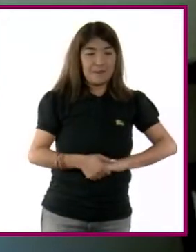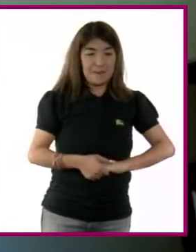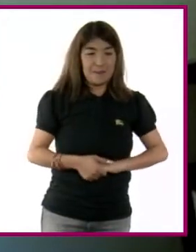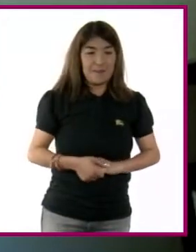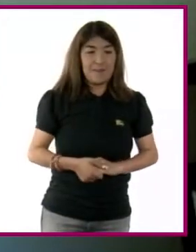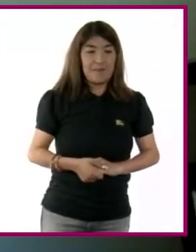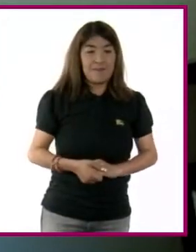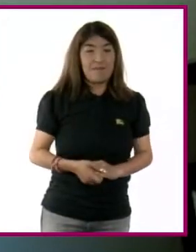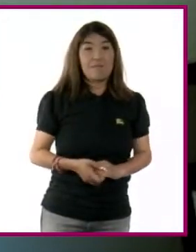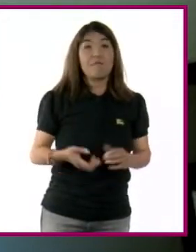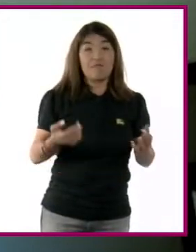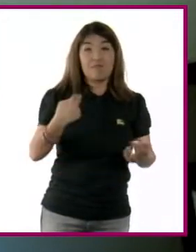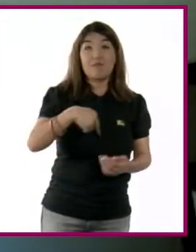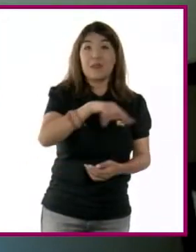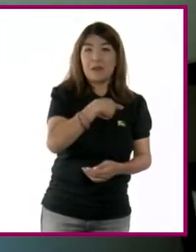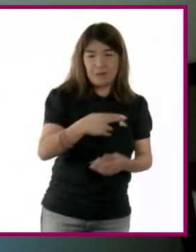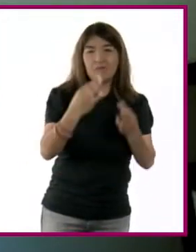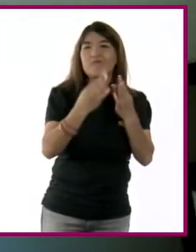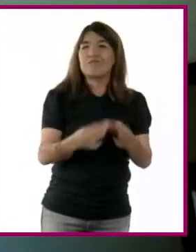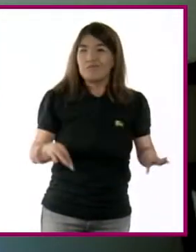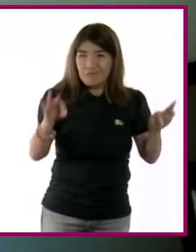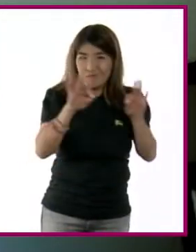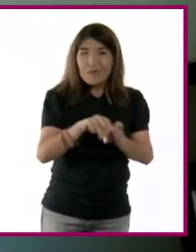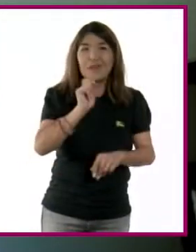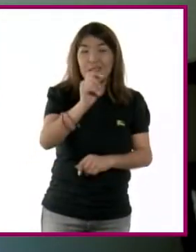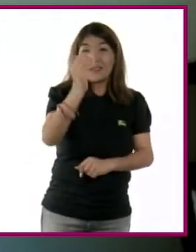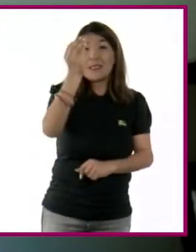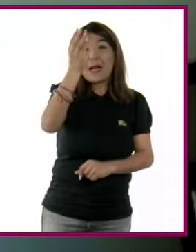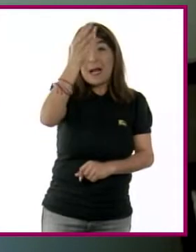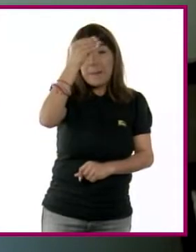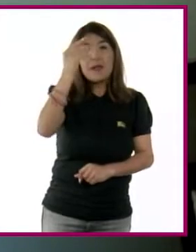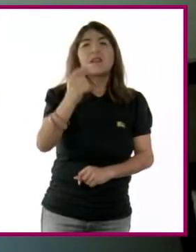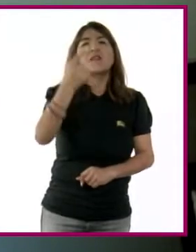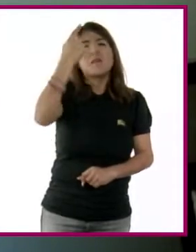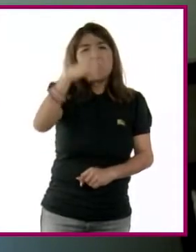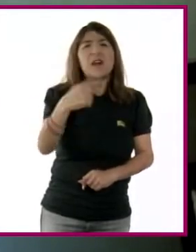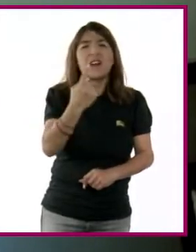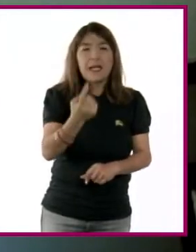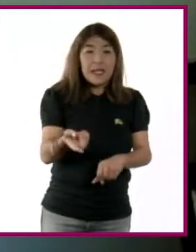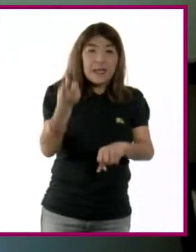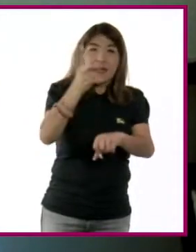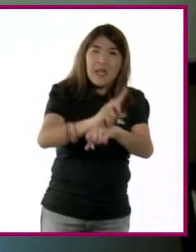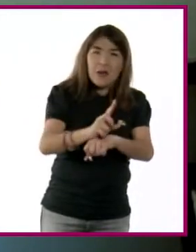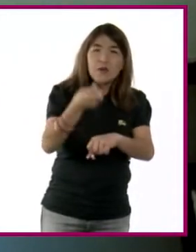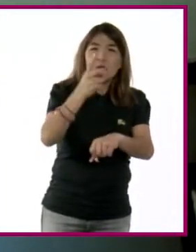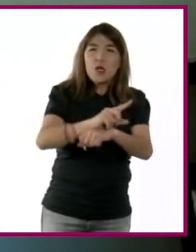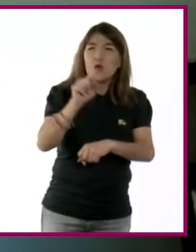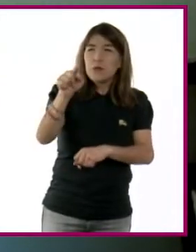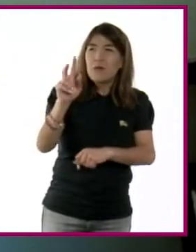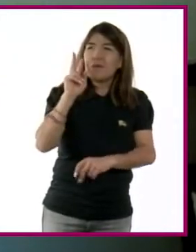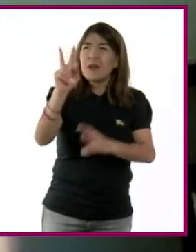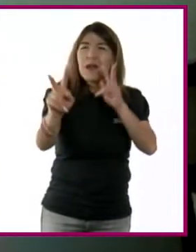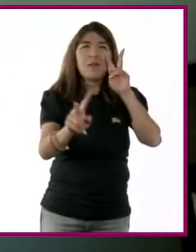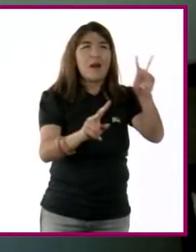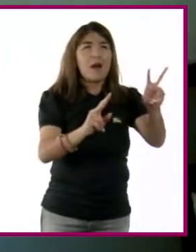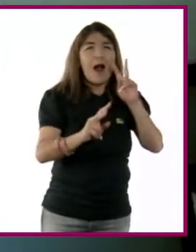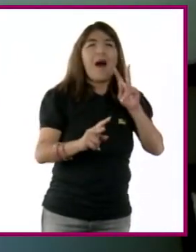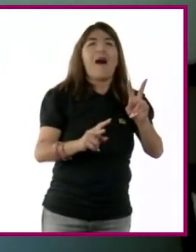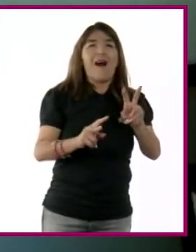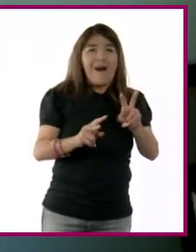súper importante para nosotros en el día a día para poder descubrir y entender distintas cosas